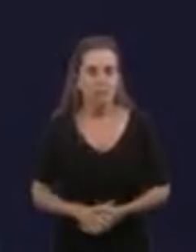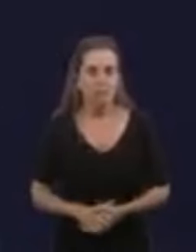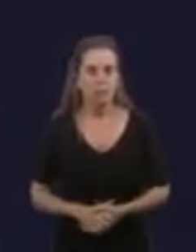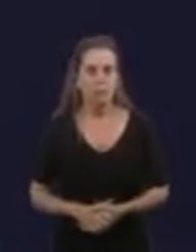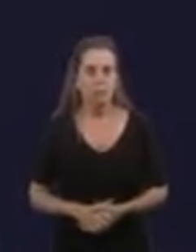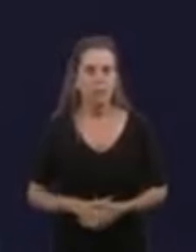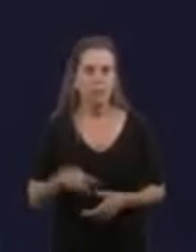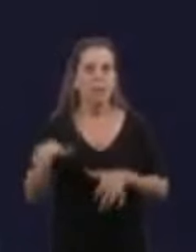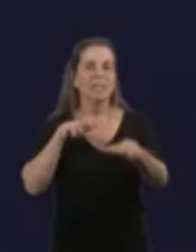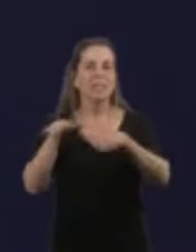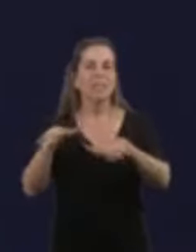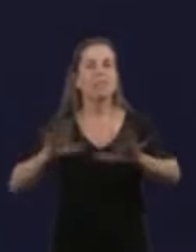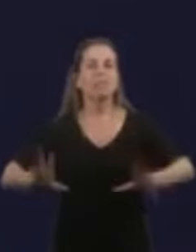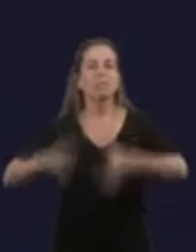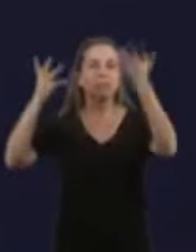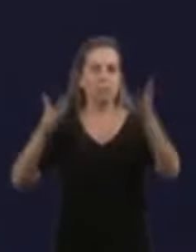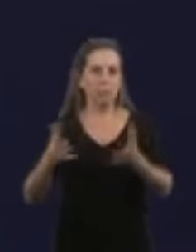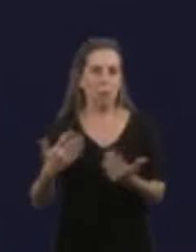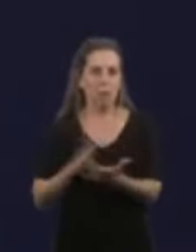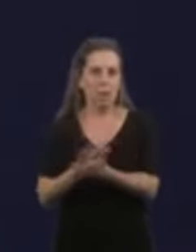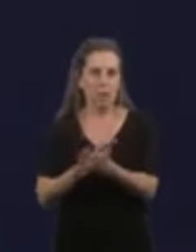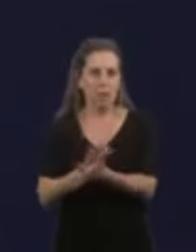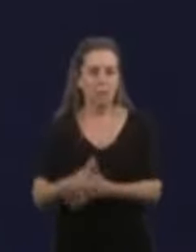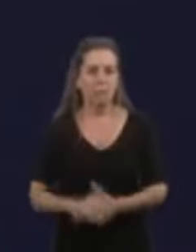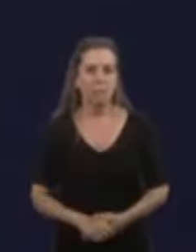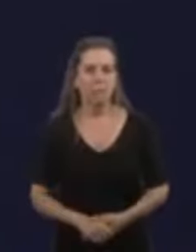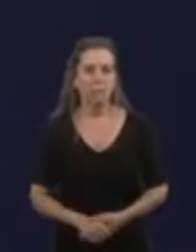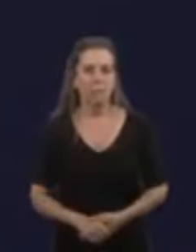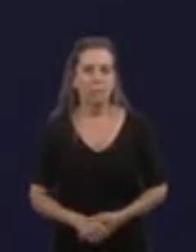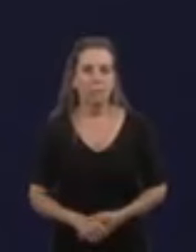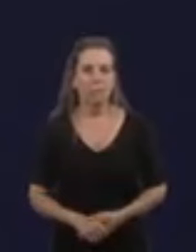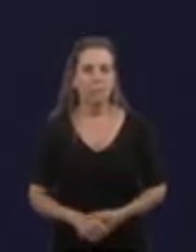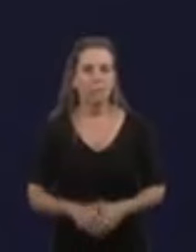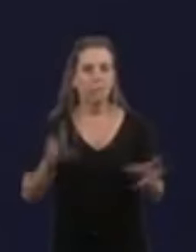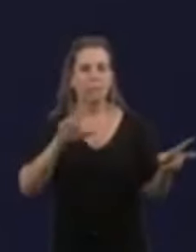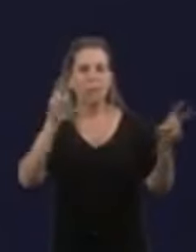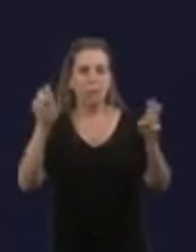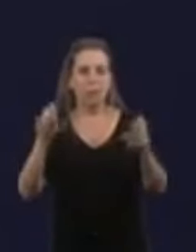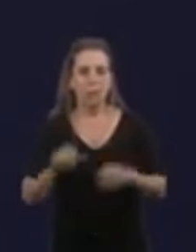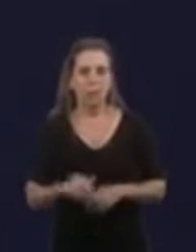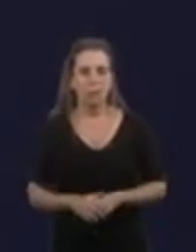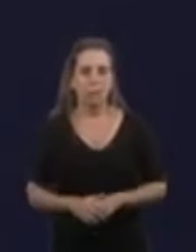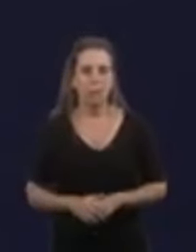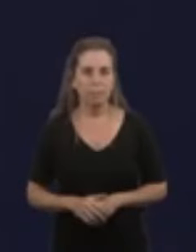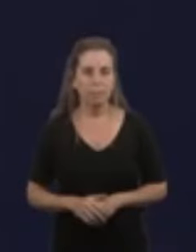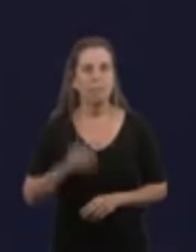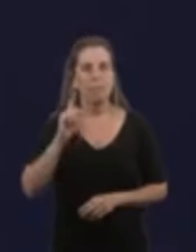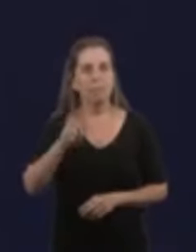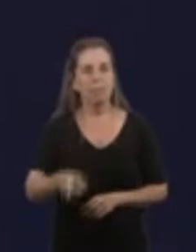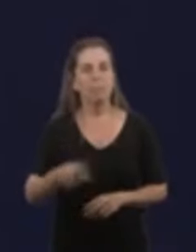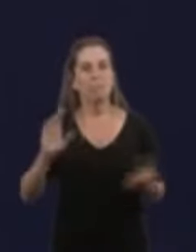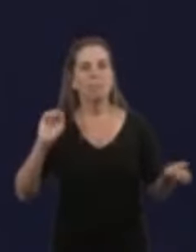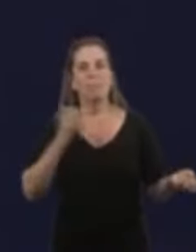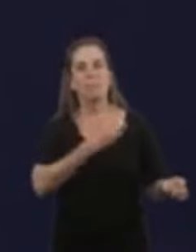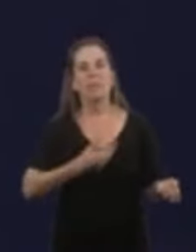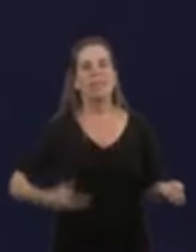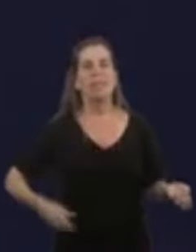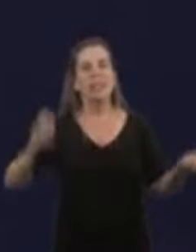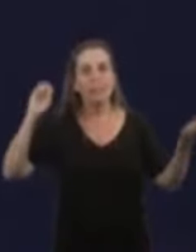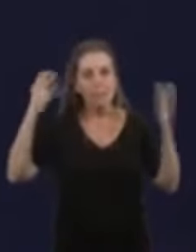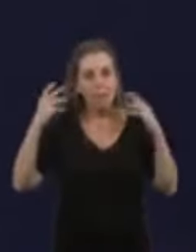estos desastres pueden dejar de ocurrir finalmente en otro orden de cosas Resaltar el viaje del presidente Javier